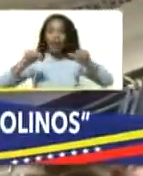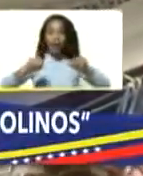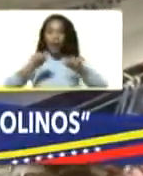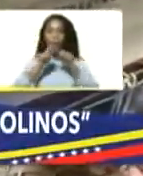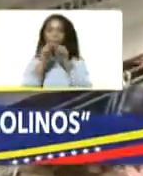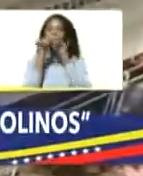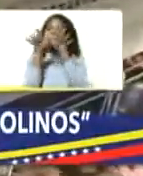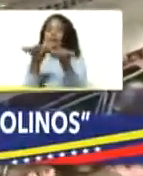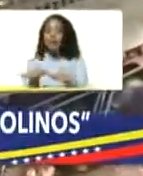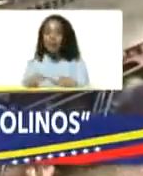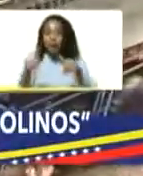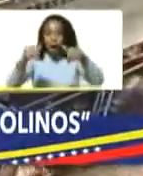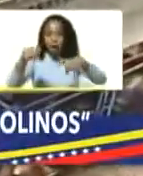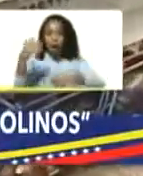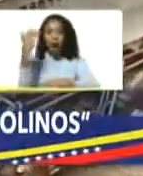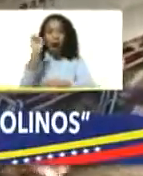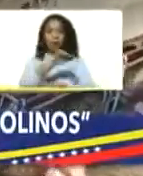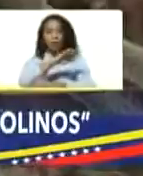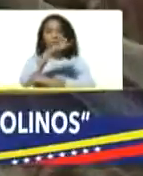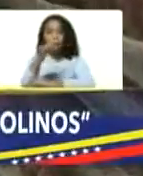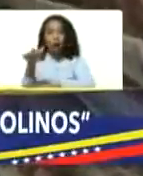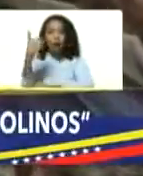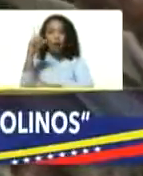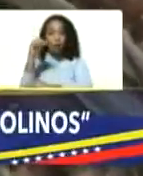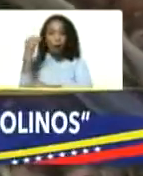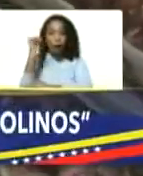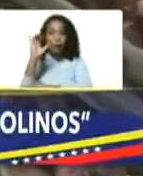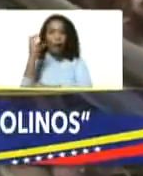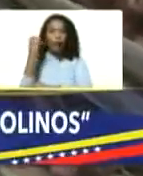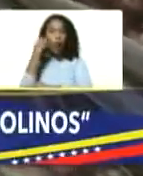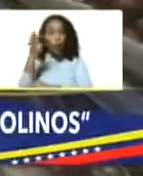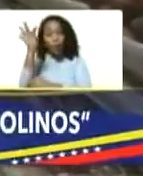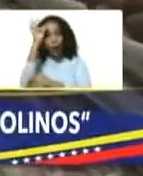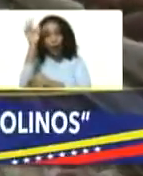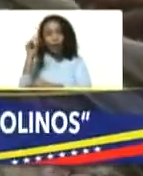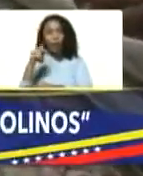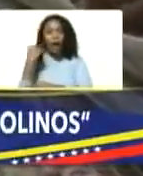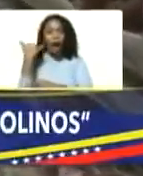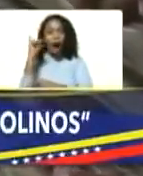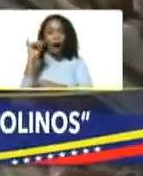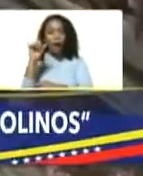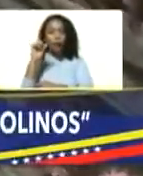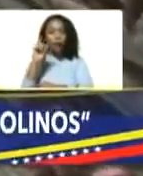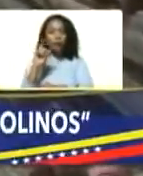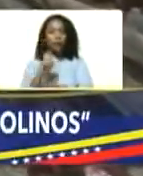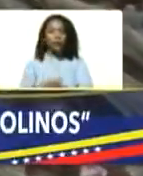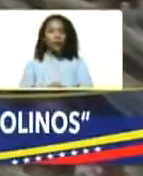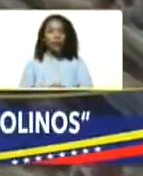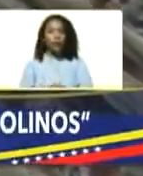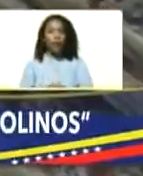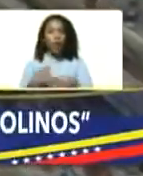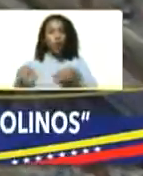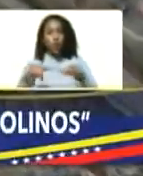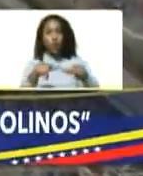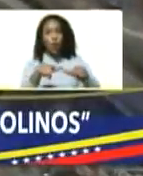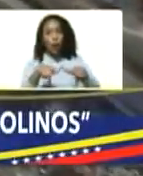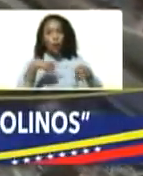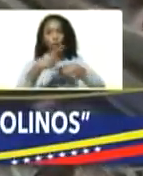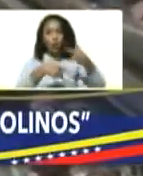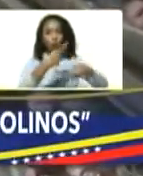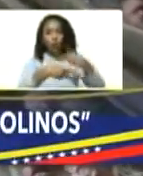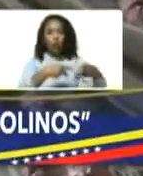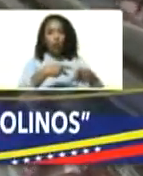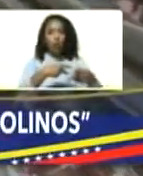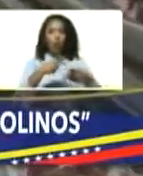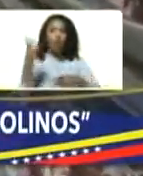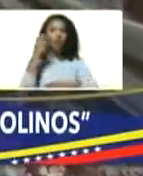tenemos mar y también en ocumare de la costa ahí nosotros tenemos una zona donde se produce el cacao